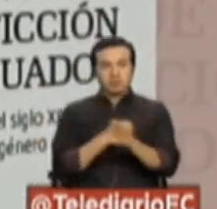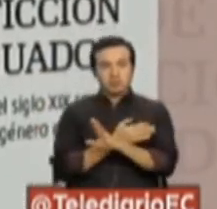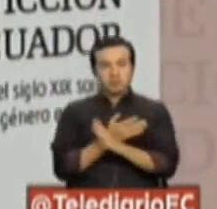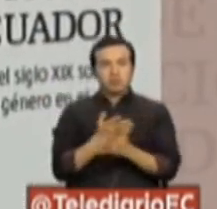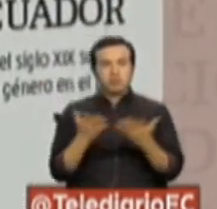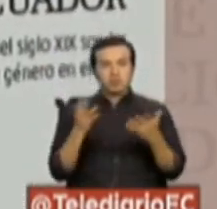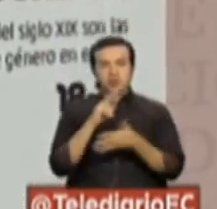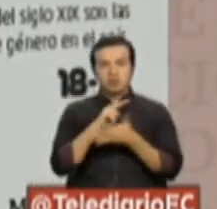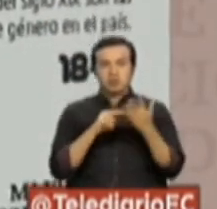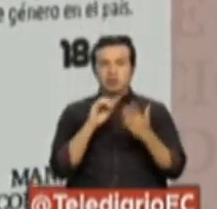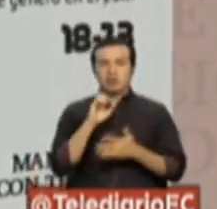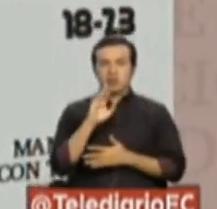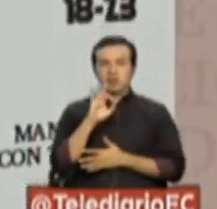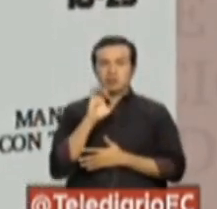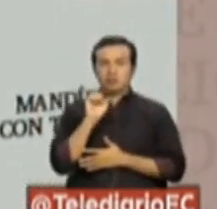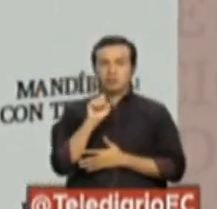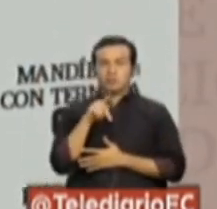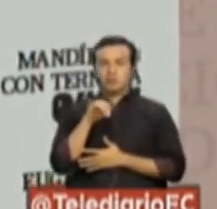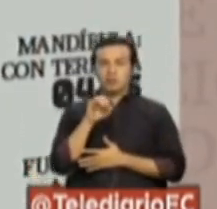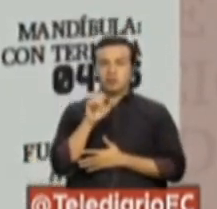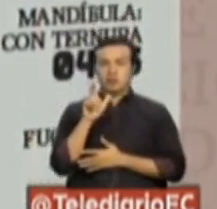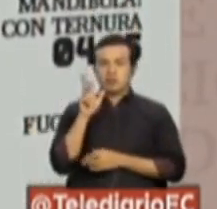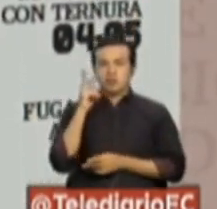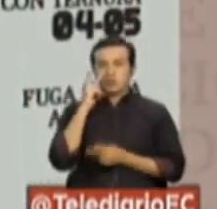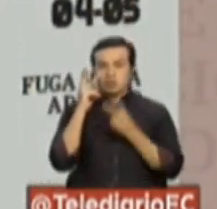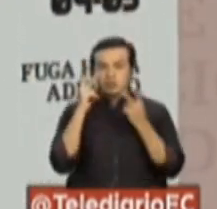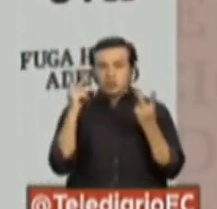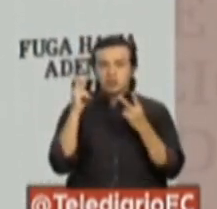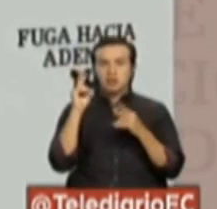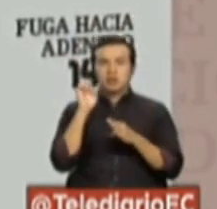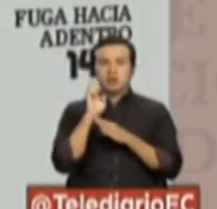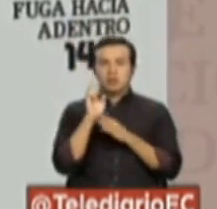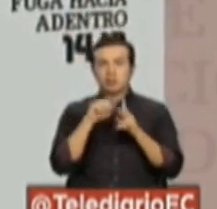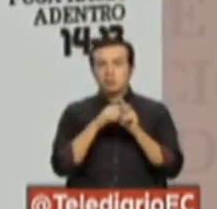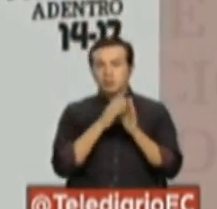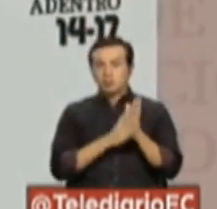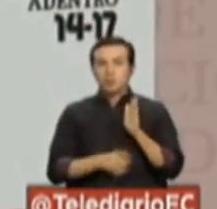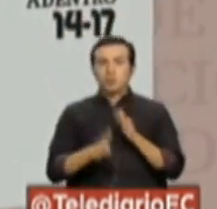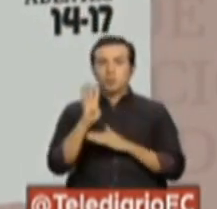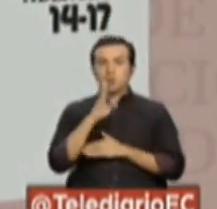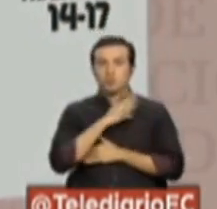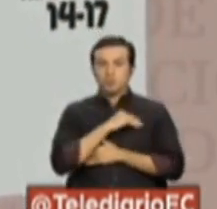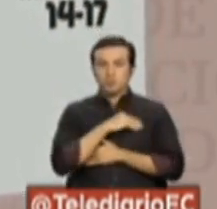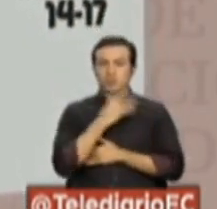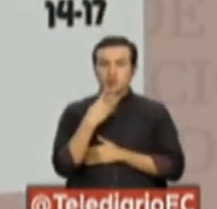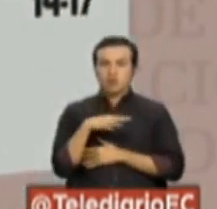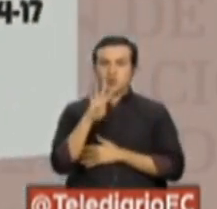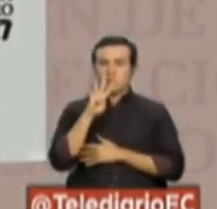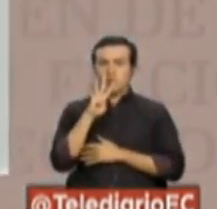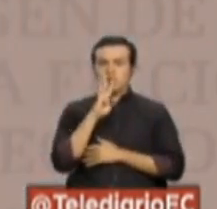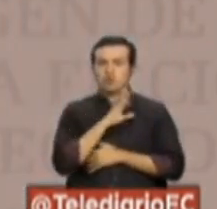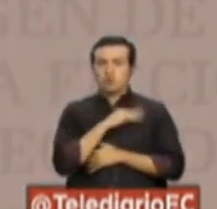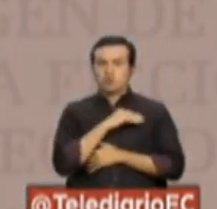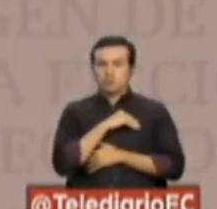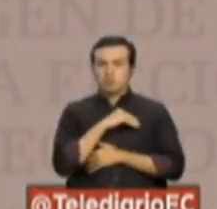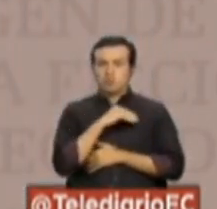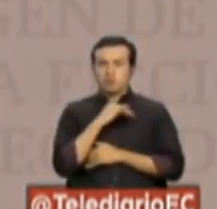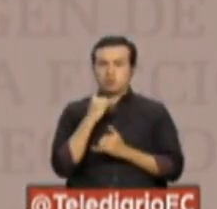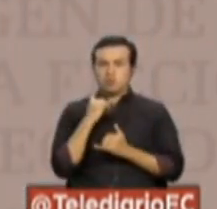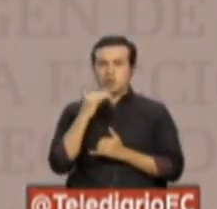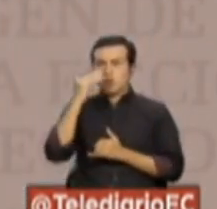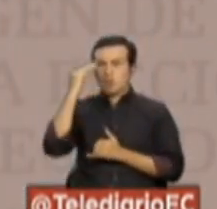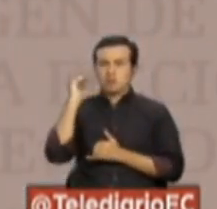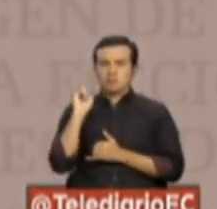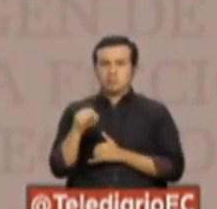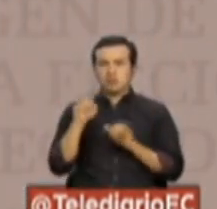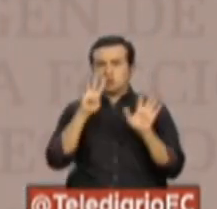ustedes Cartón Piedra, el origen de la ciencia ficción en Ecuador. Cuatro novelas, ¿sabían ustedes que cuatro novelas del siglo